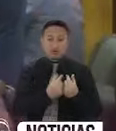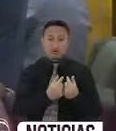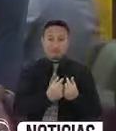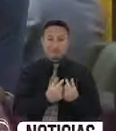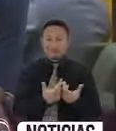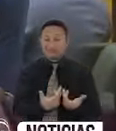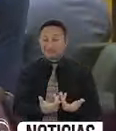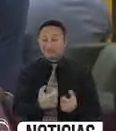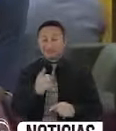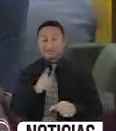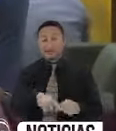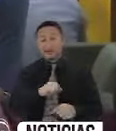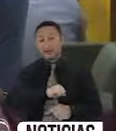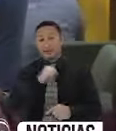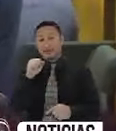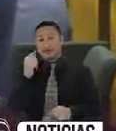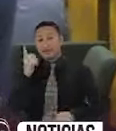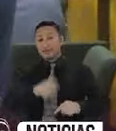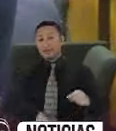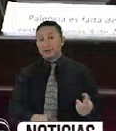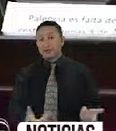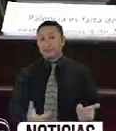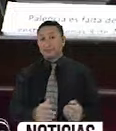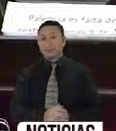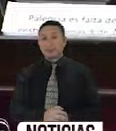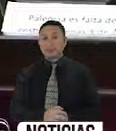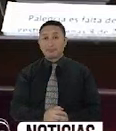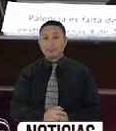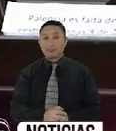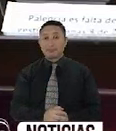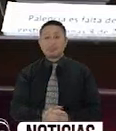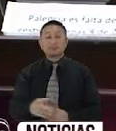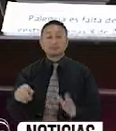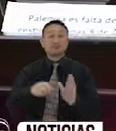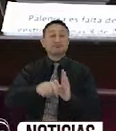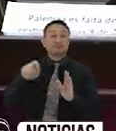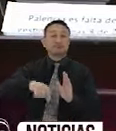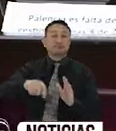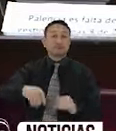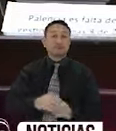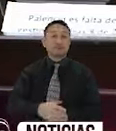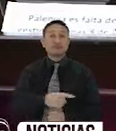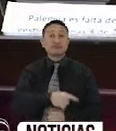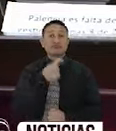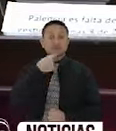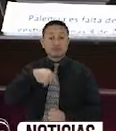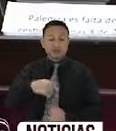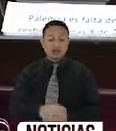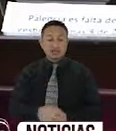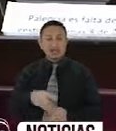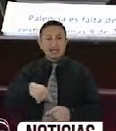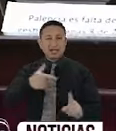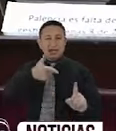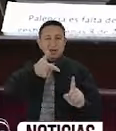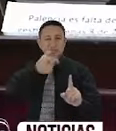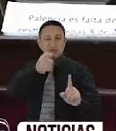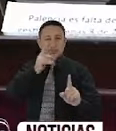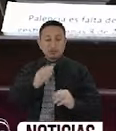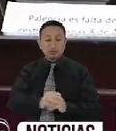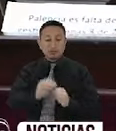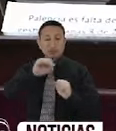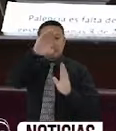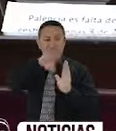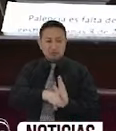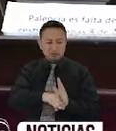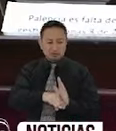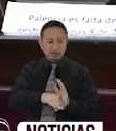en este proceso de fiscalización. Doctora Mónica Palencia afirmaba que los homicidios se habían reducido hasta un